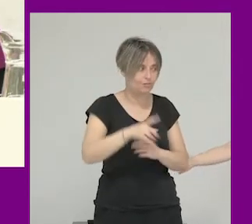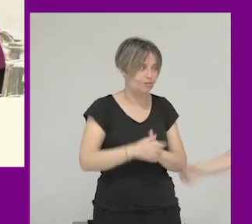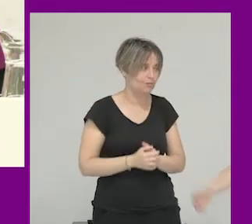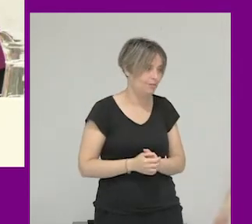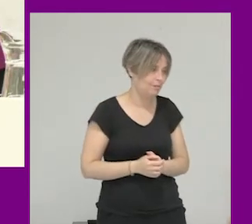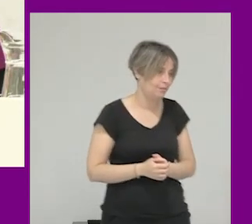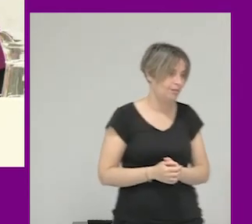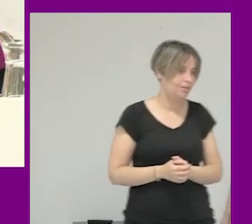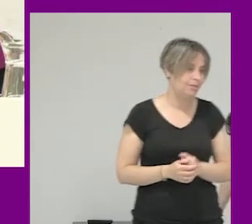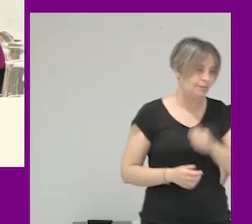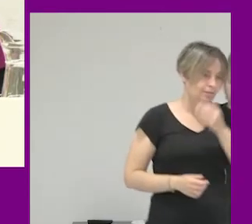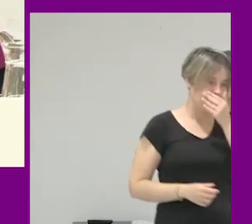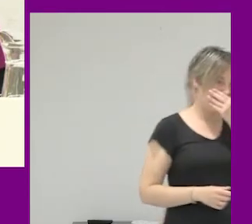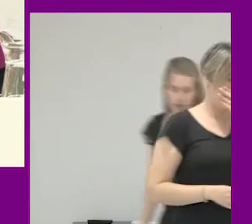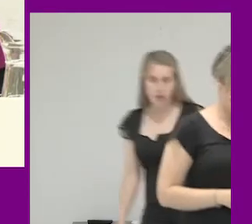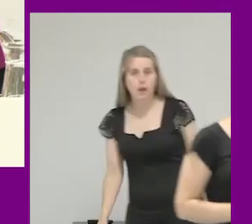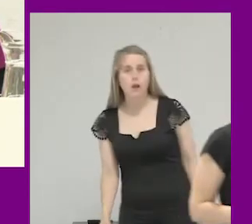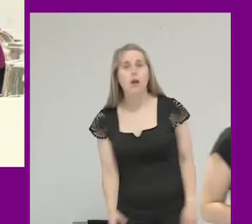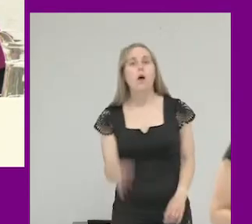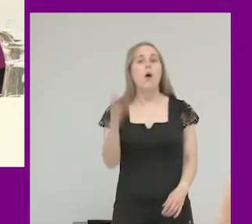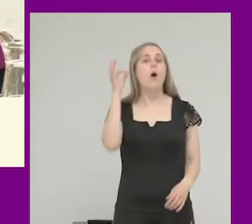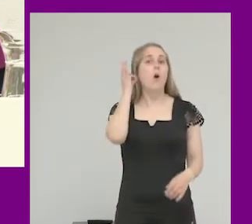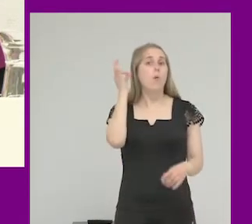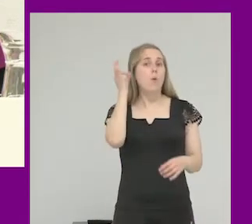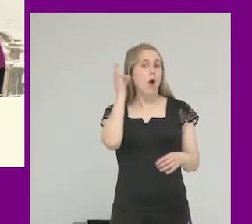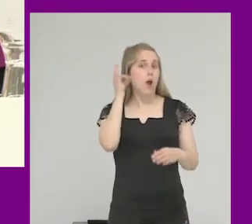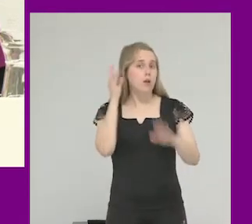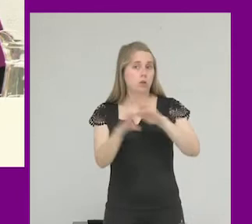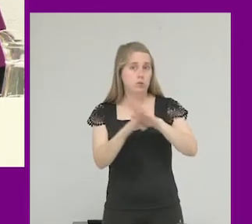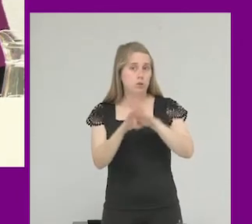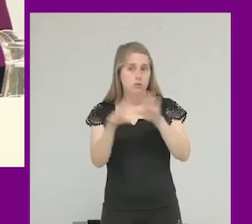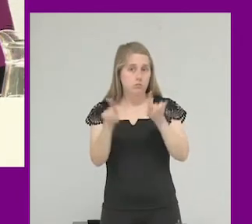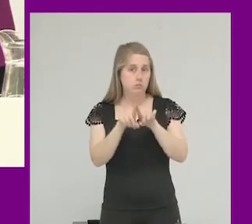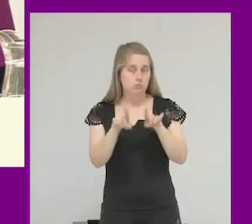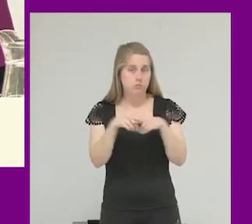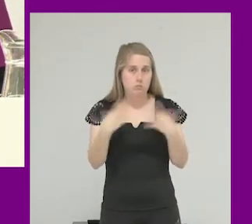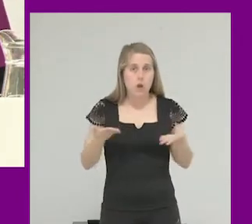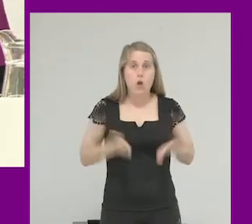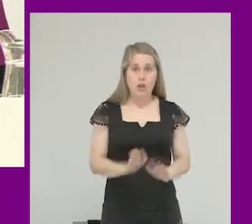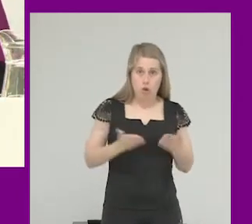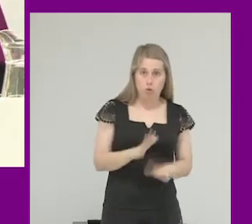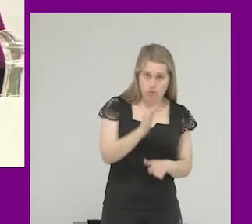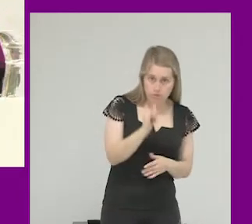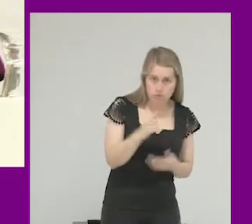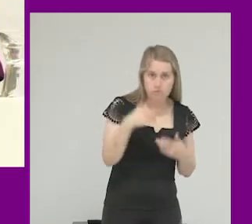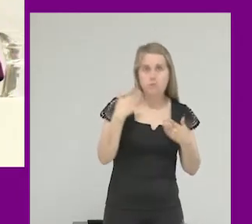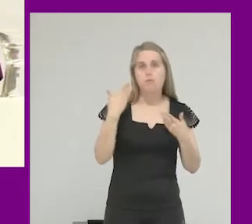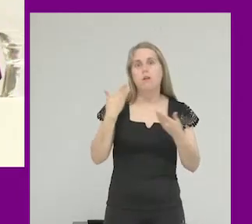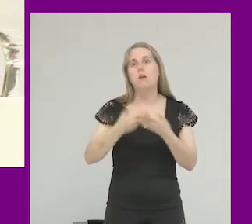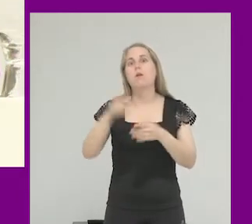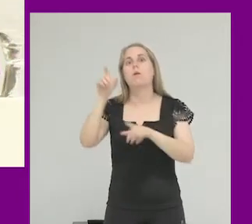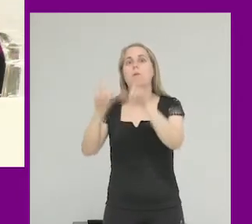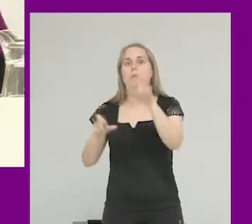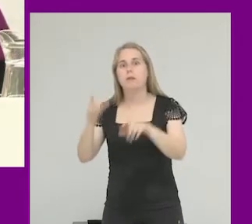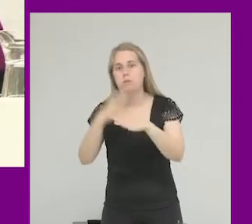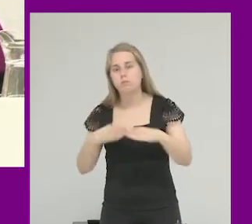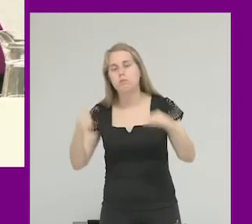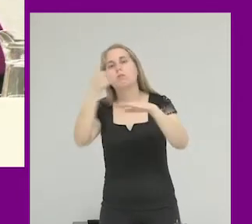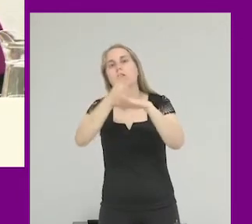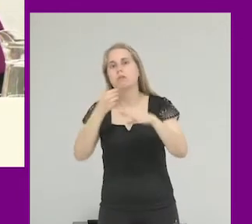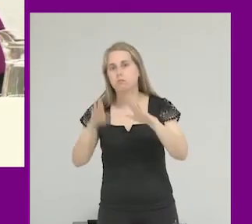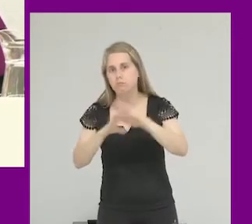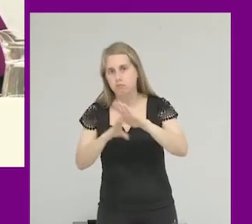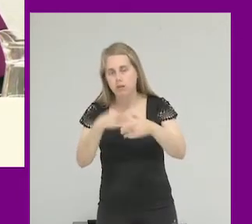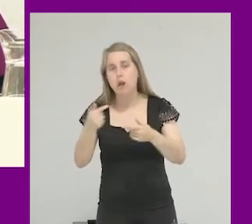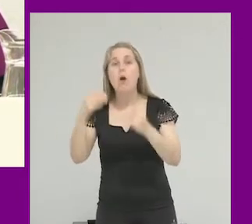en las mujeres siguen todas, ¿no? Todas las mujeres que tenían hijos tardaban mucho más las que eran catedráticas. A los hombres era